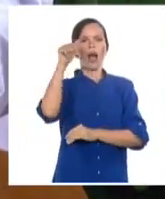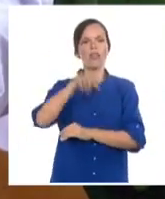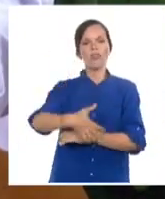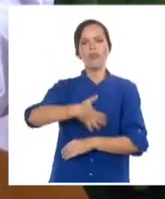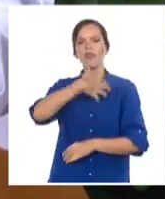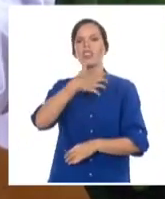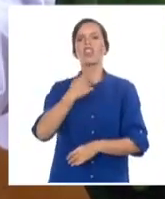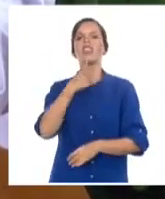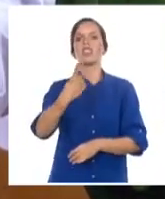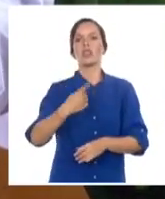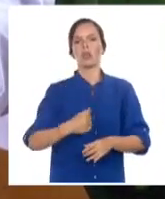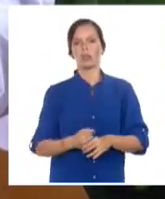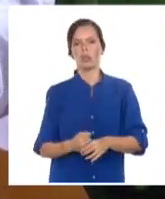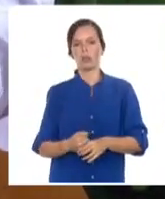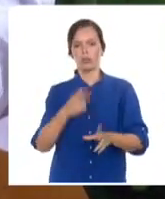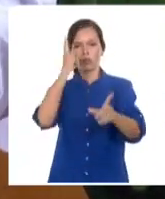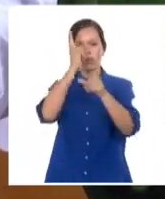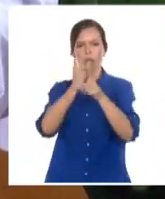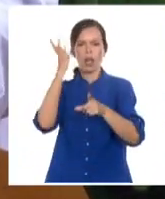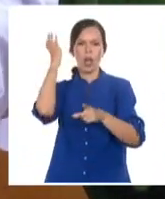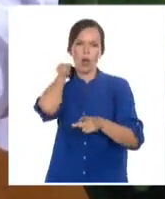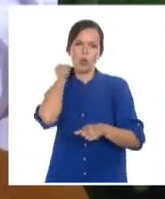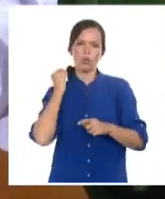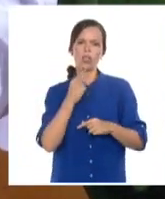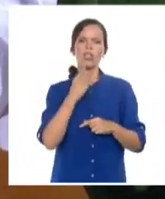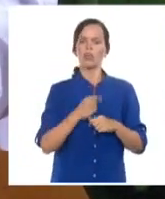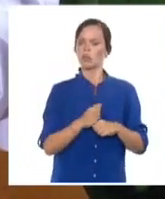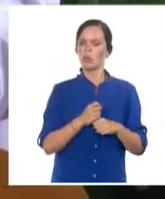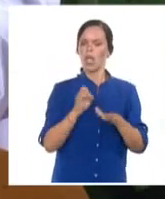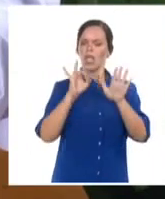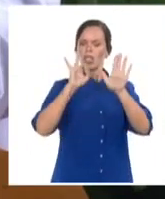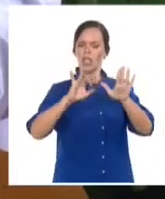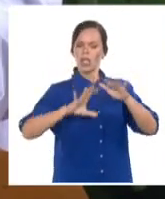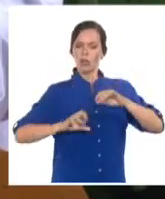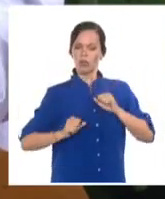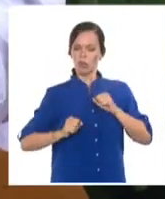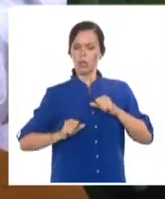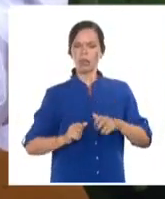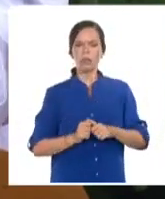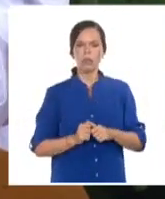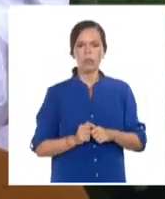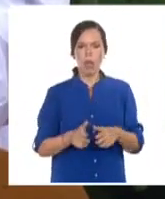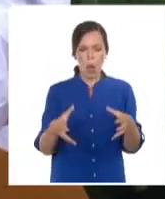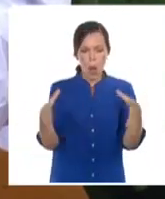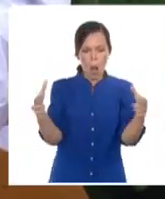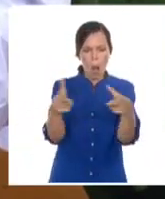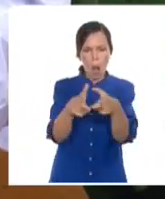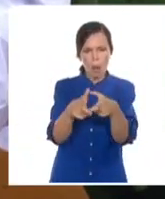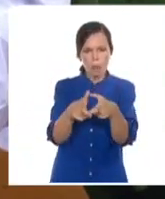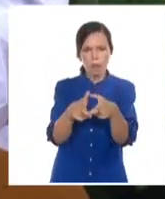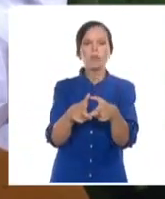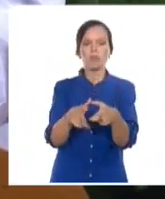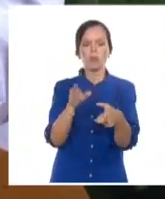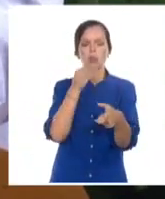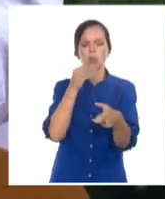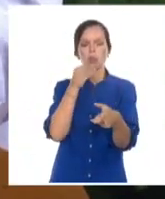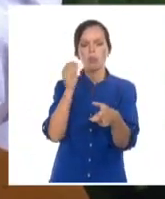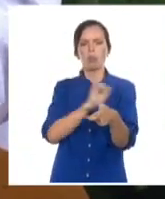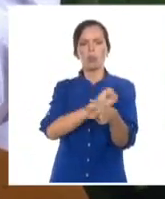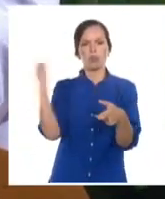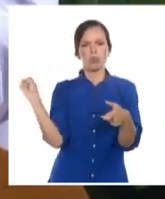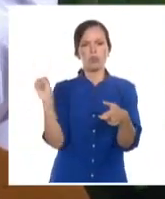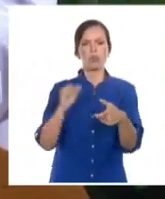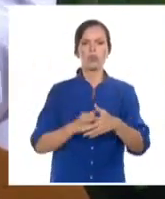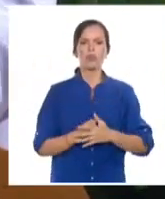victoria le dijo a Raúl que con siete fusiles y un puñado de hombre era posible ganar la guerra desde